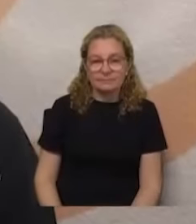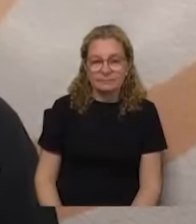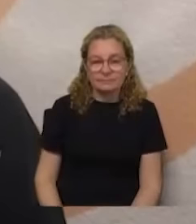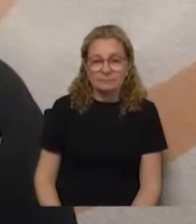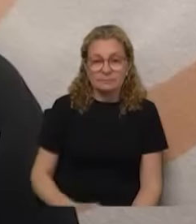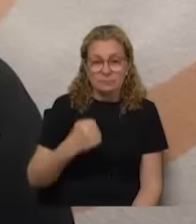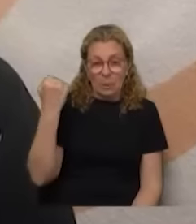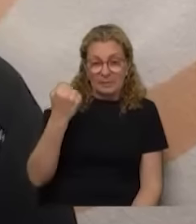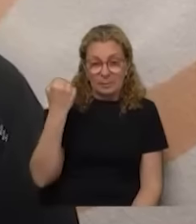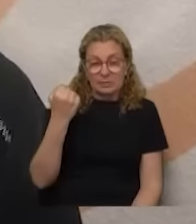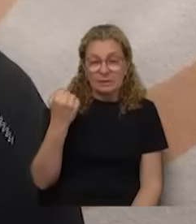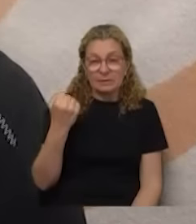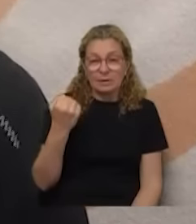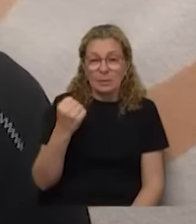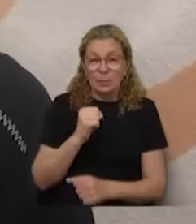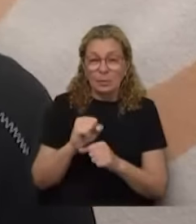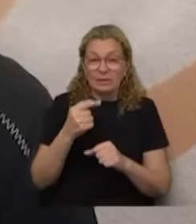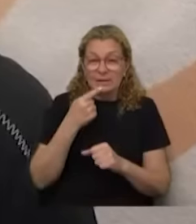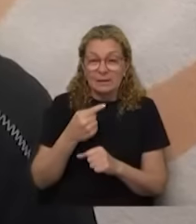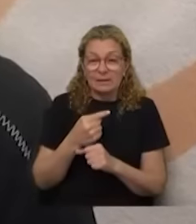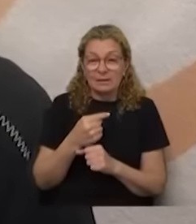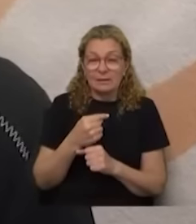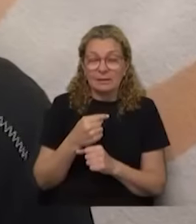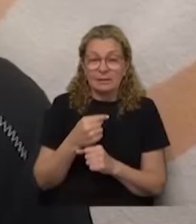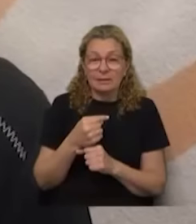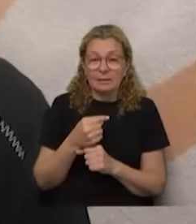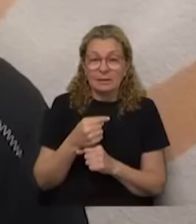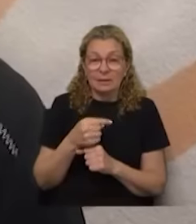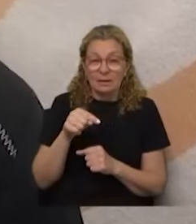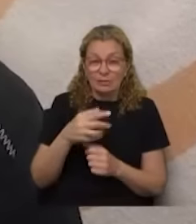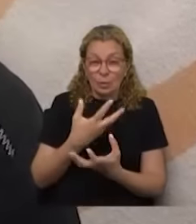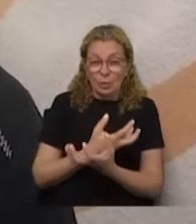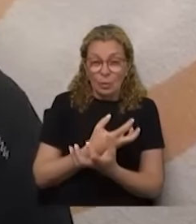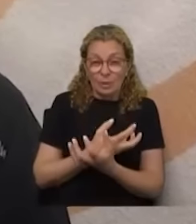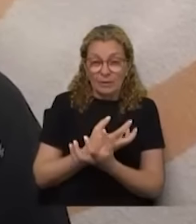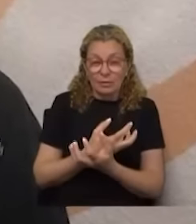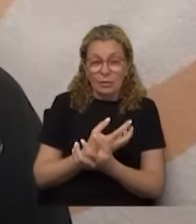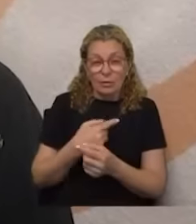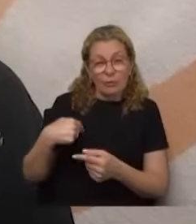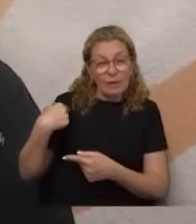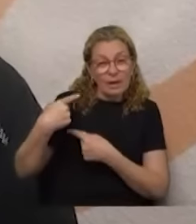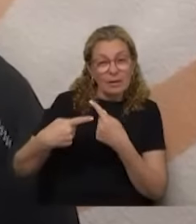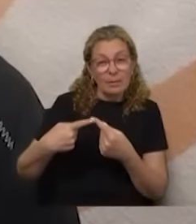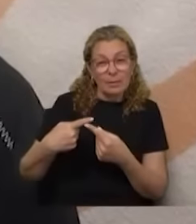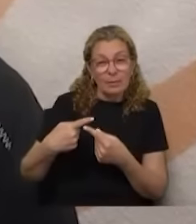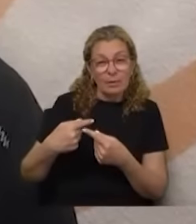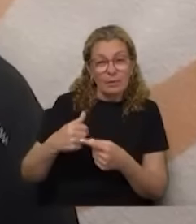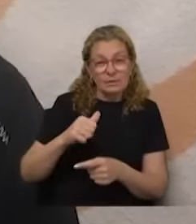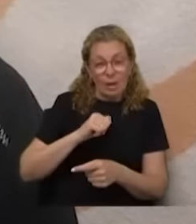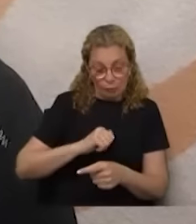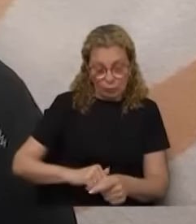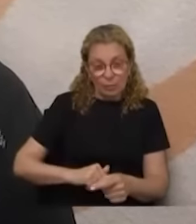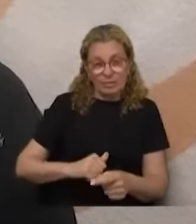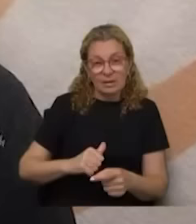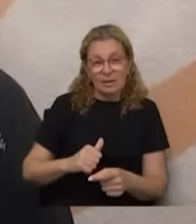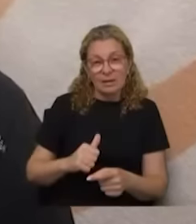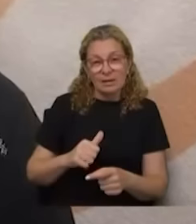más importante eh fue poder determinar este que que estos restos tienen procedimientos este de autopsia realizados